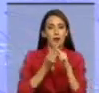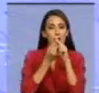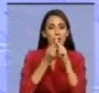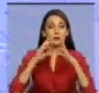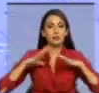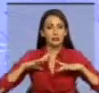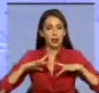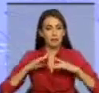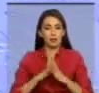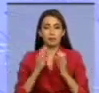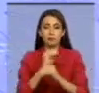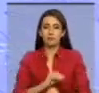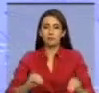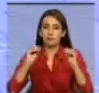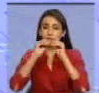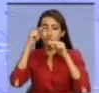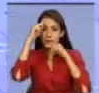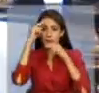a revisar los titulares.